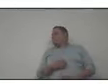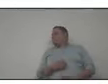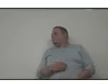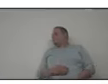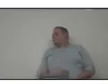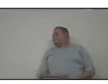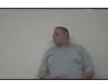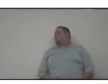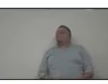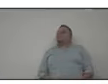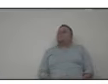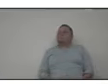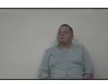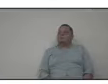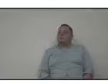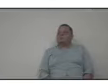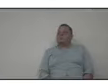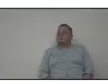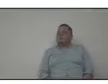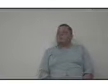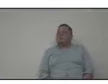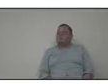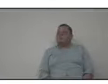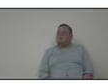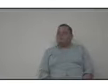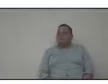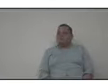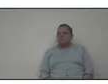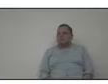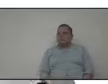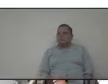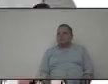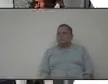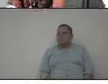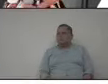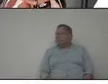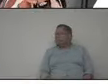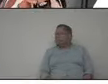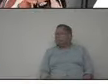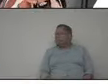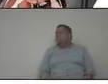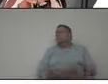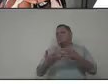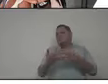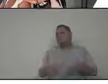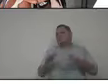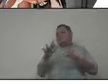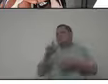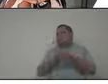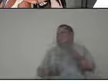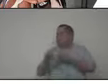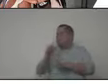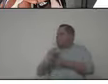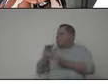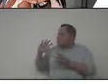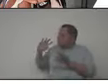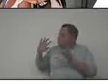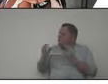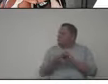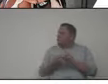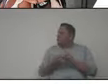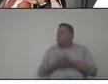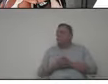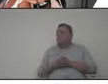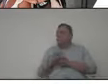Básicamente ese ha sido el trabajo grande y el trabajo pues del año pasado y este año el uso de